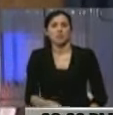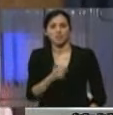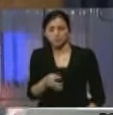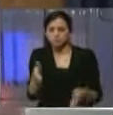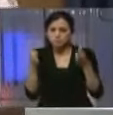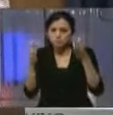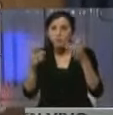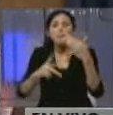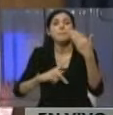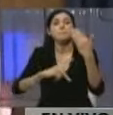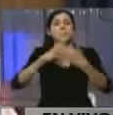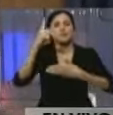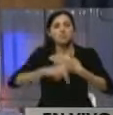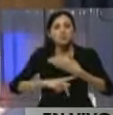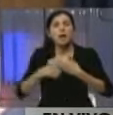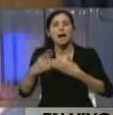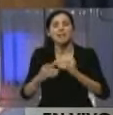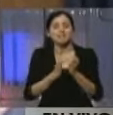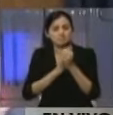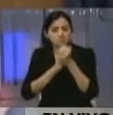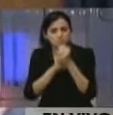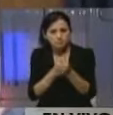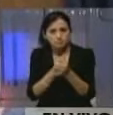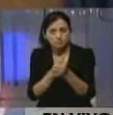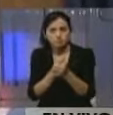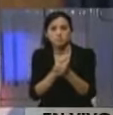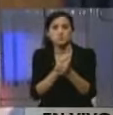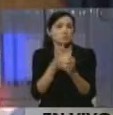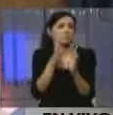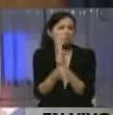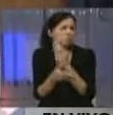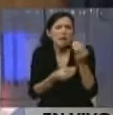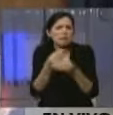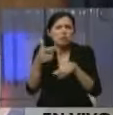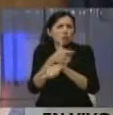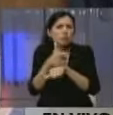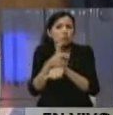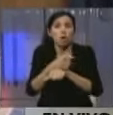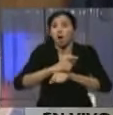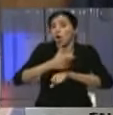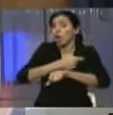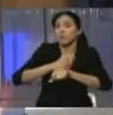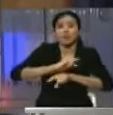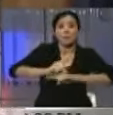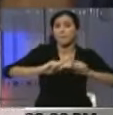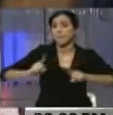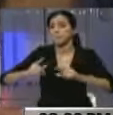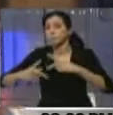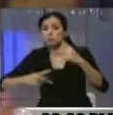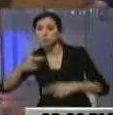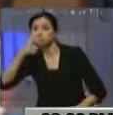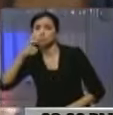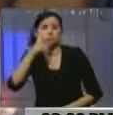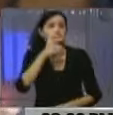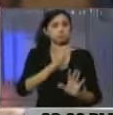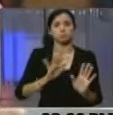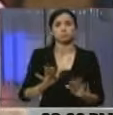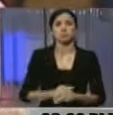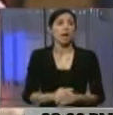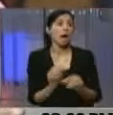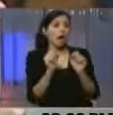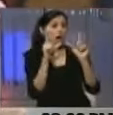en una planificación que tiene una direccionalidad. Y la función del gobierno es gobernar los procesos. Y nadie tiene por qué